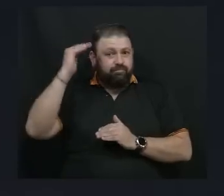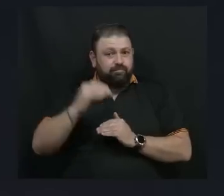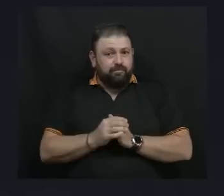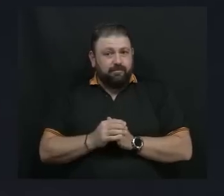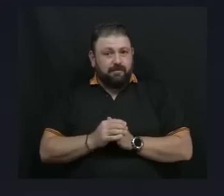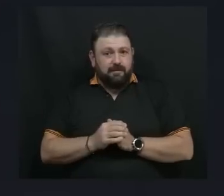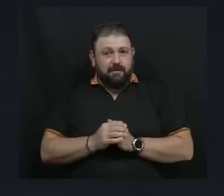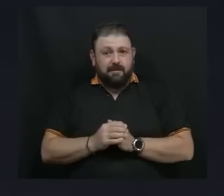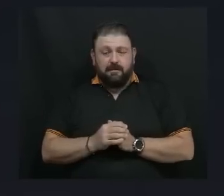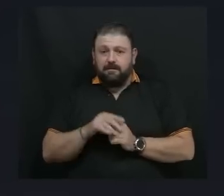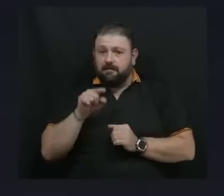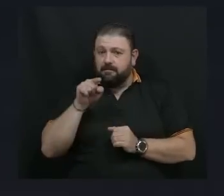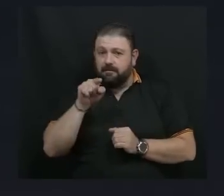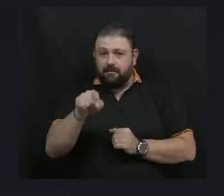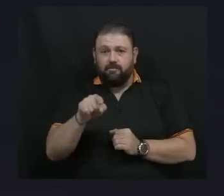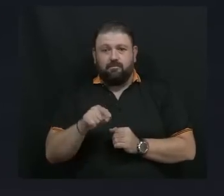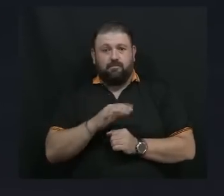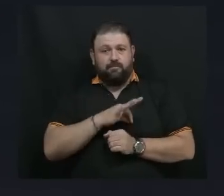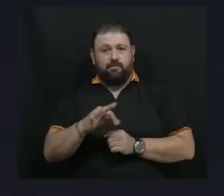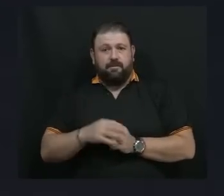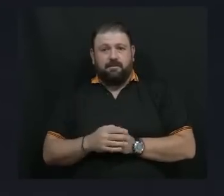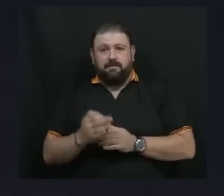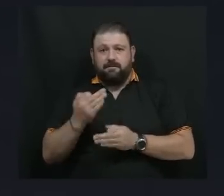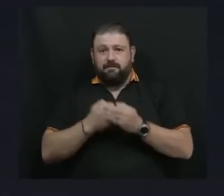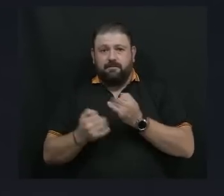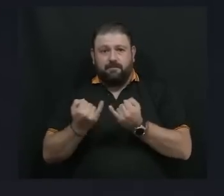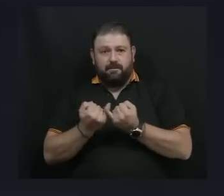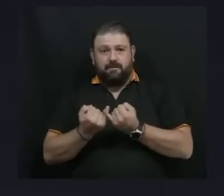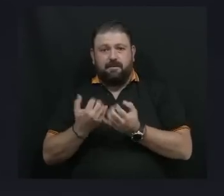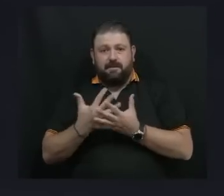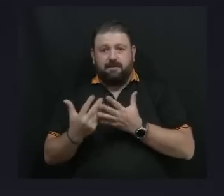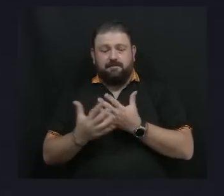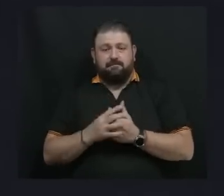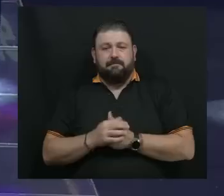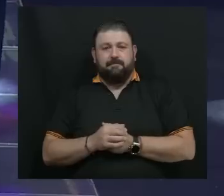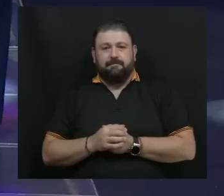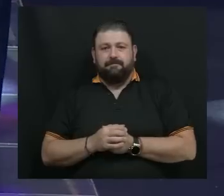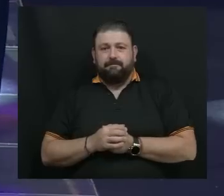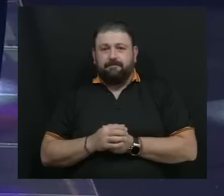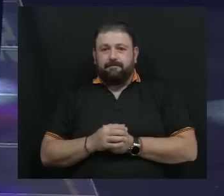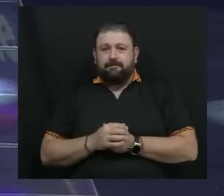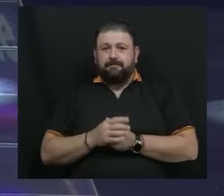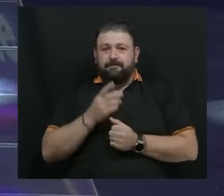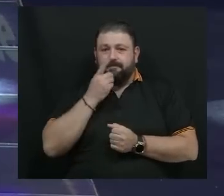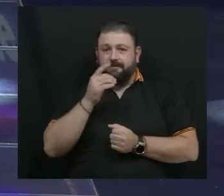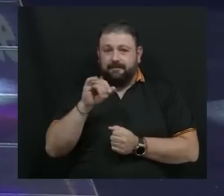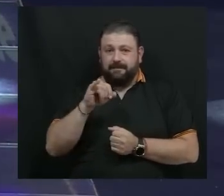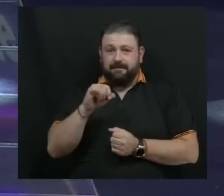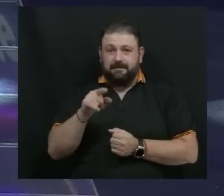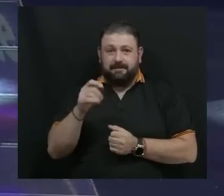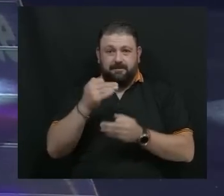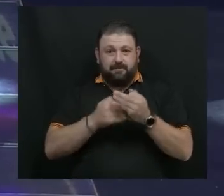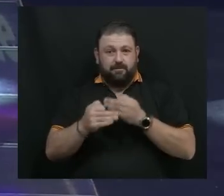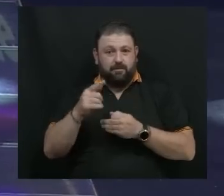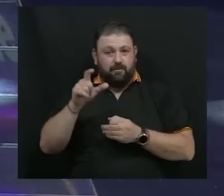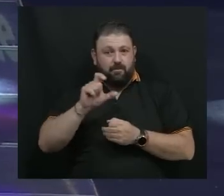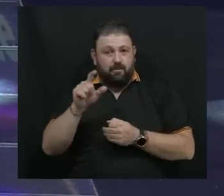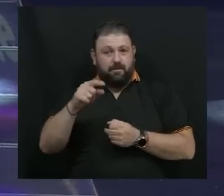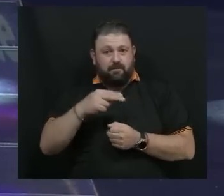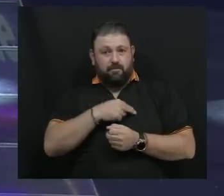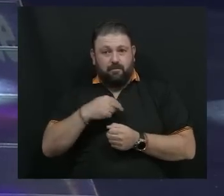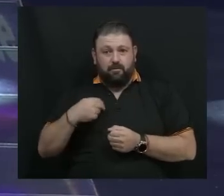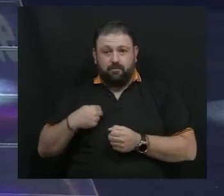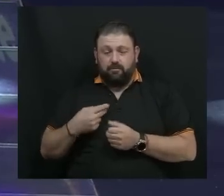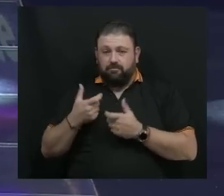Esa herramienta la tienes en las manos. Leo, y más allá de este ingreso que nosotros tenemos,